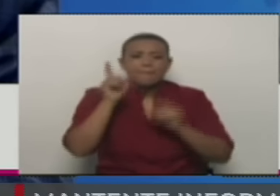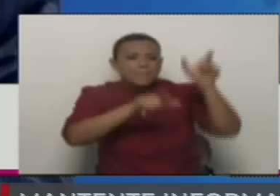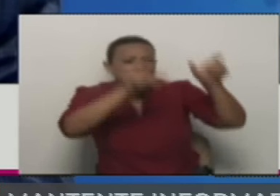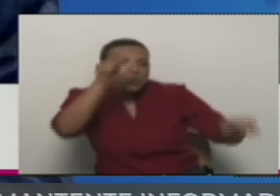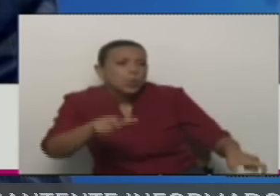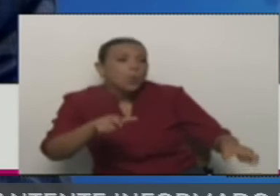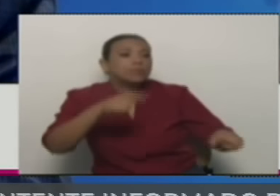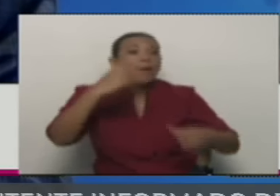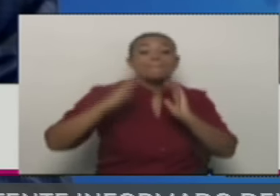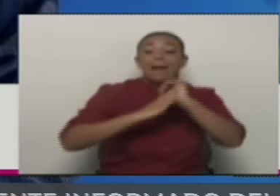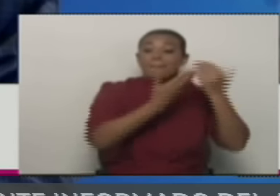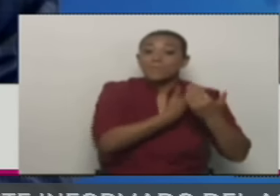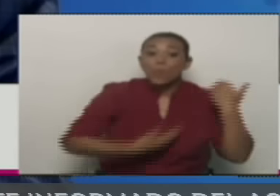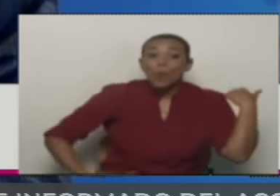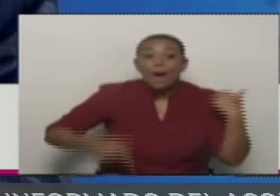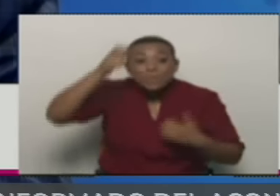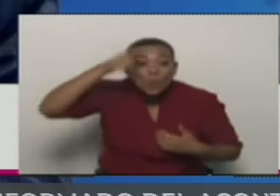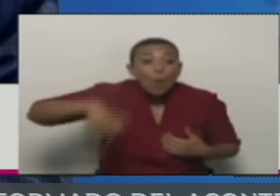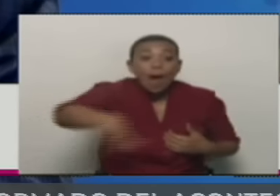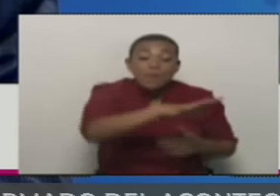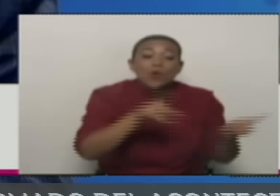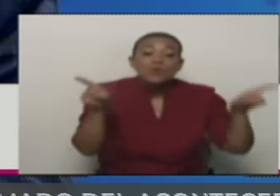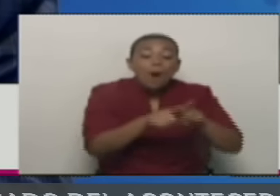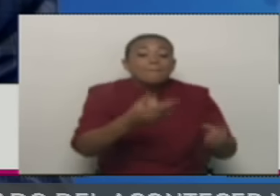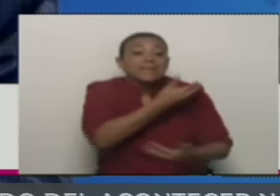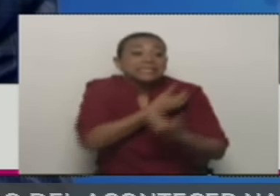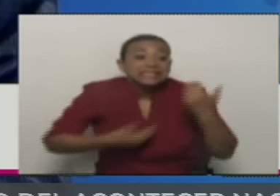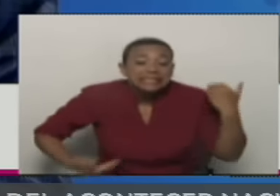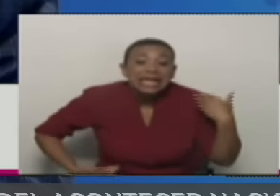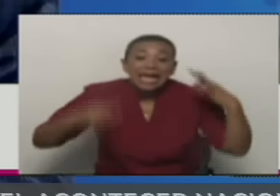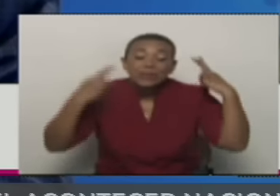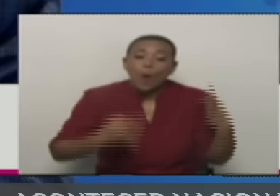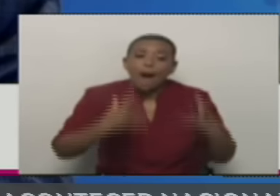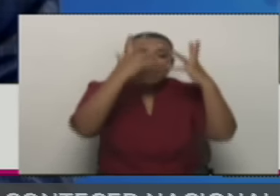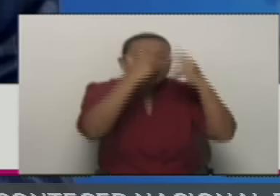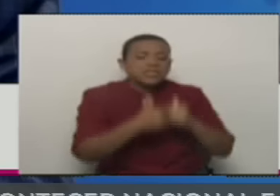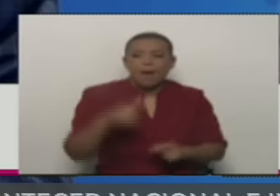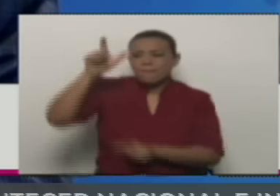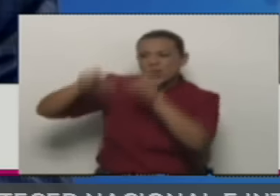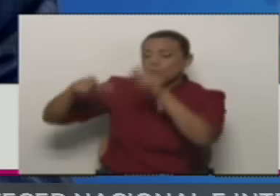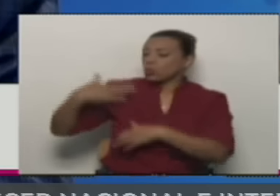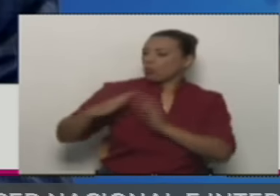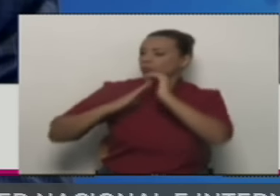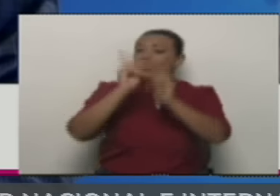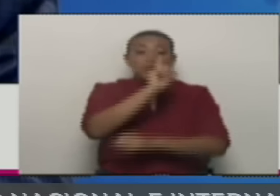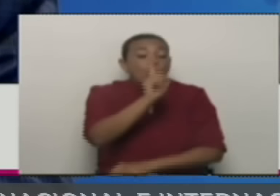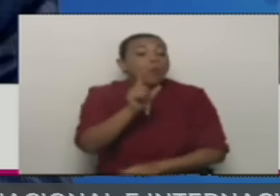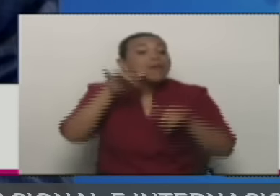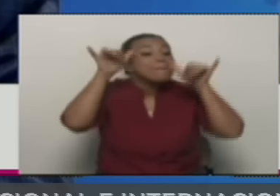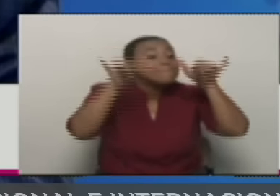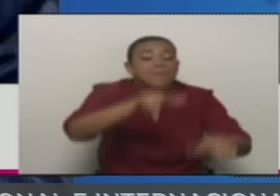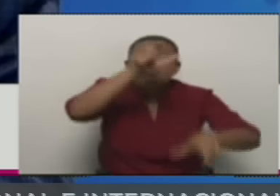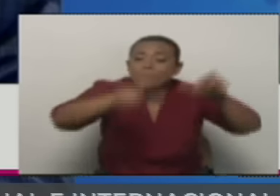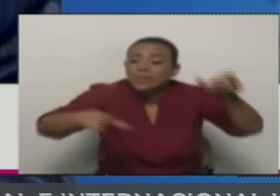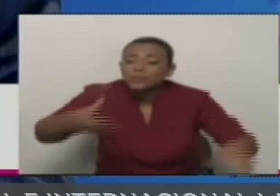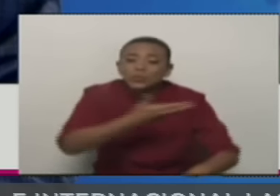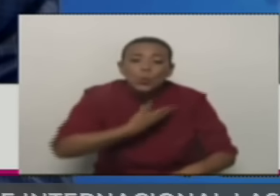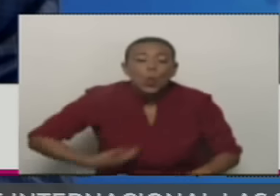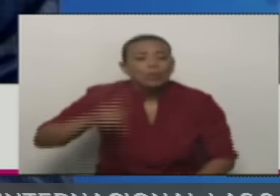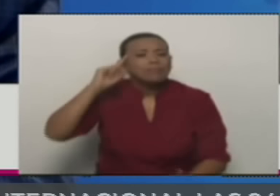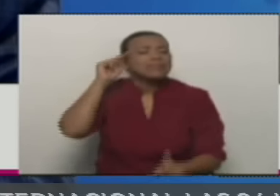pueblo presidente, del pueblo poder popular, que no es administrado por nadie, sino por el propio pueblo soberano, en